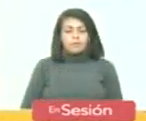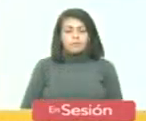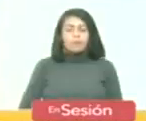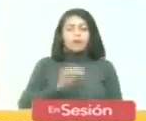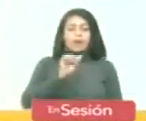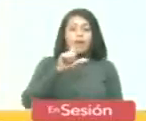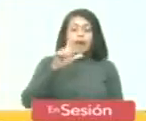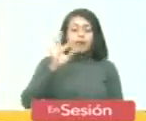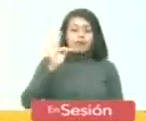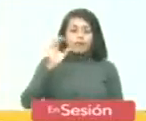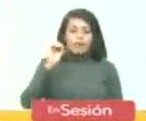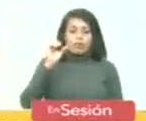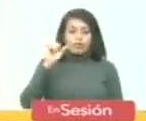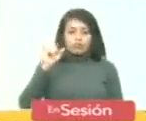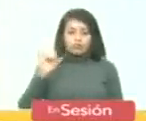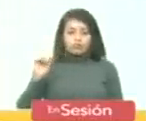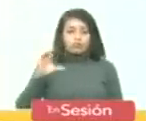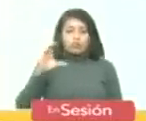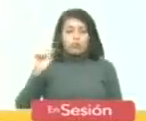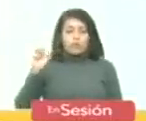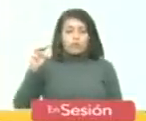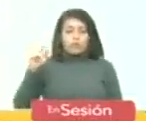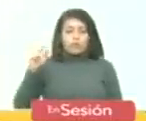Alfonso Campos Jesurún.